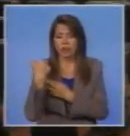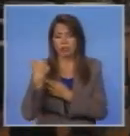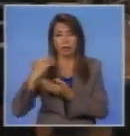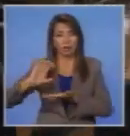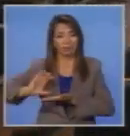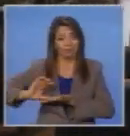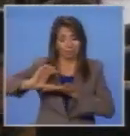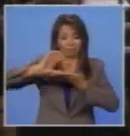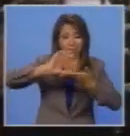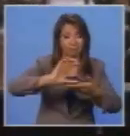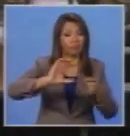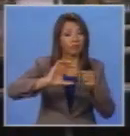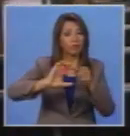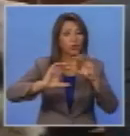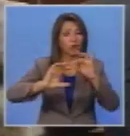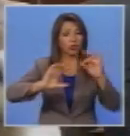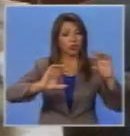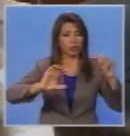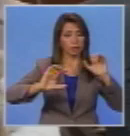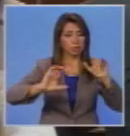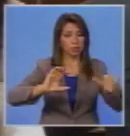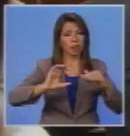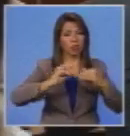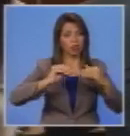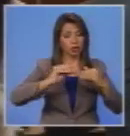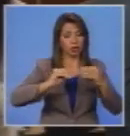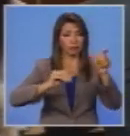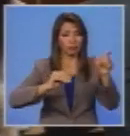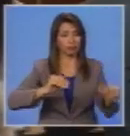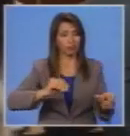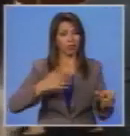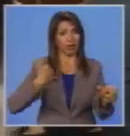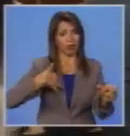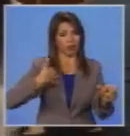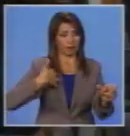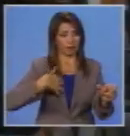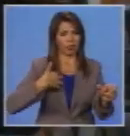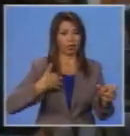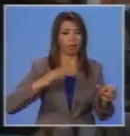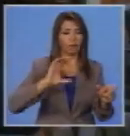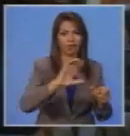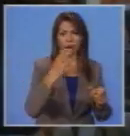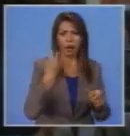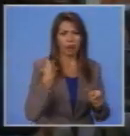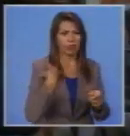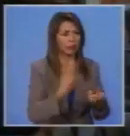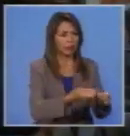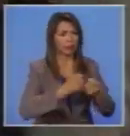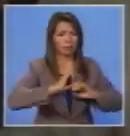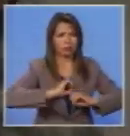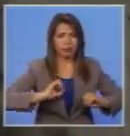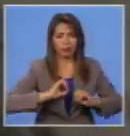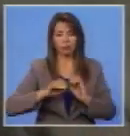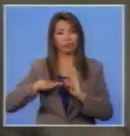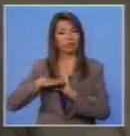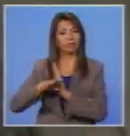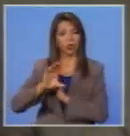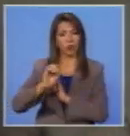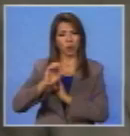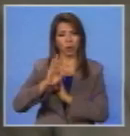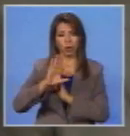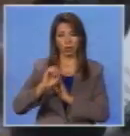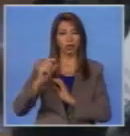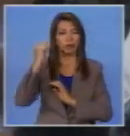por $800,000 a un ciudadano argentino sin garantías, dineros que salieron del banco COFIEC de